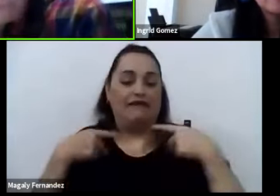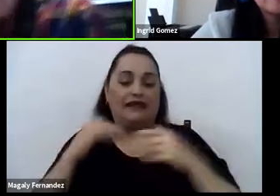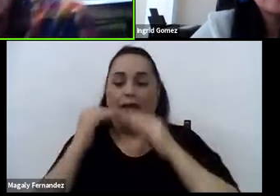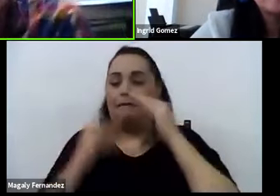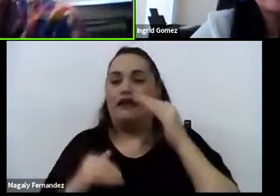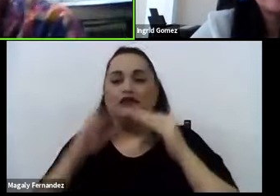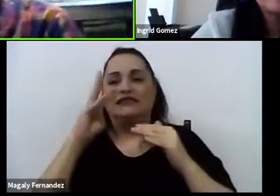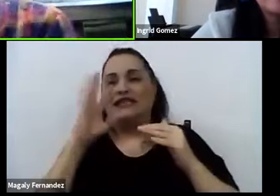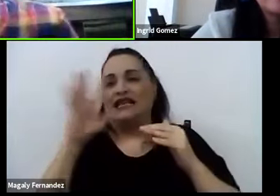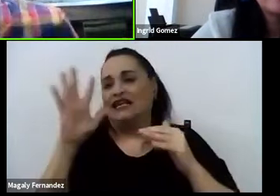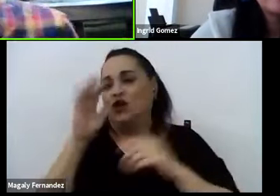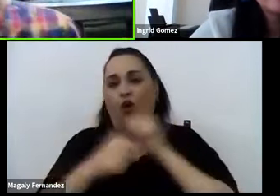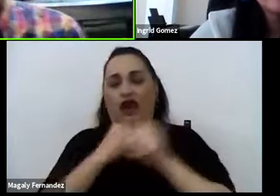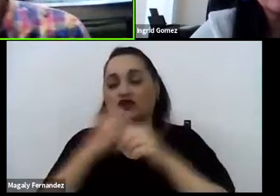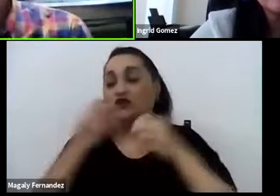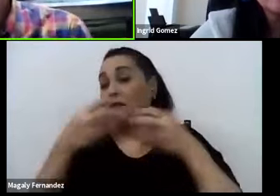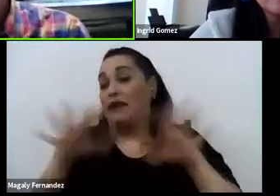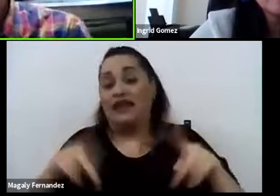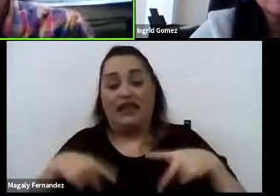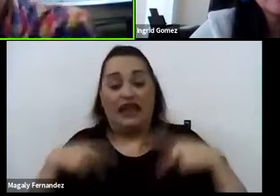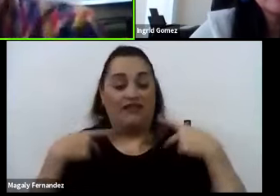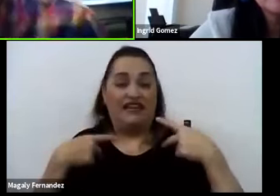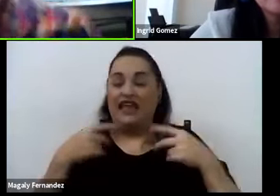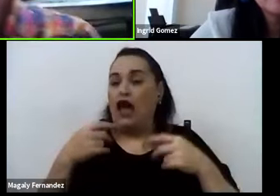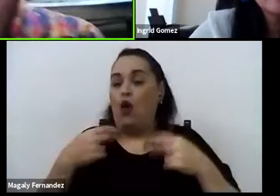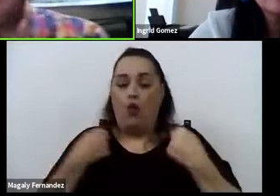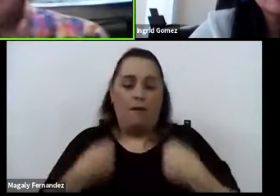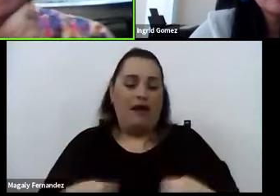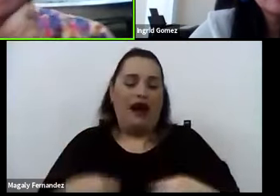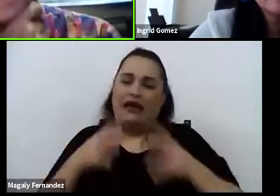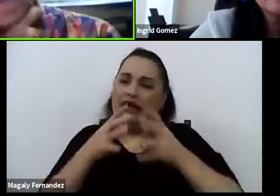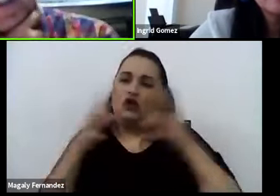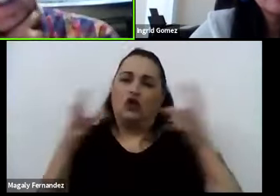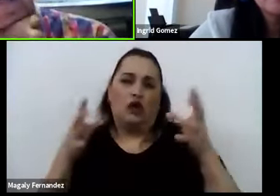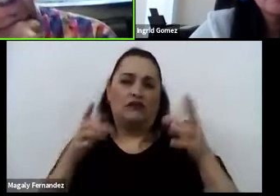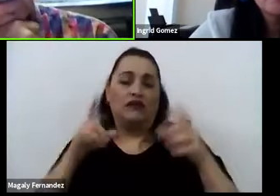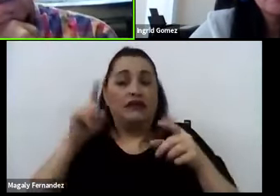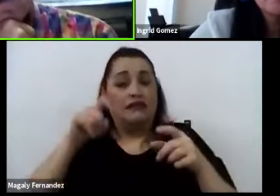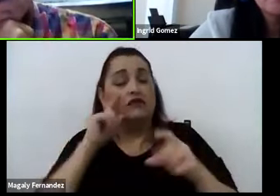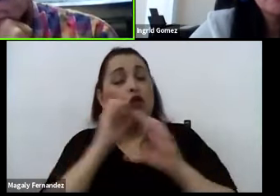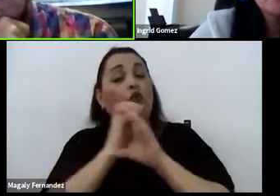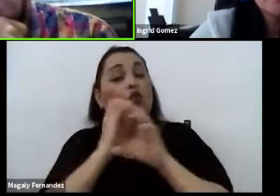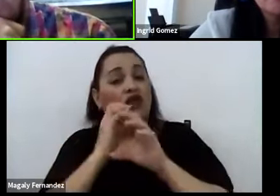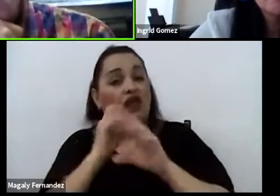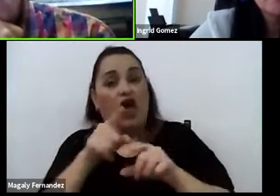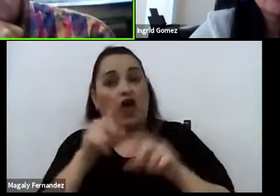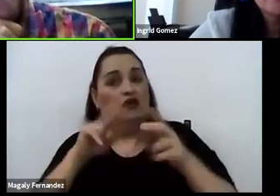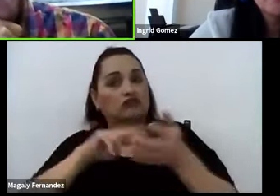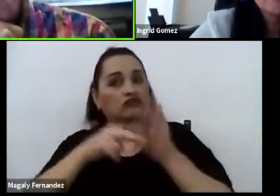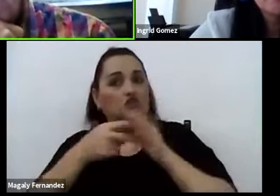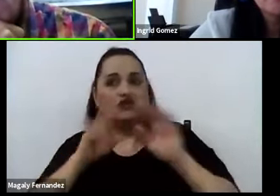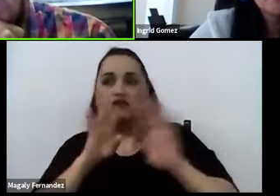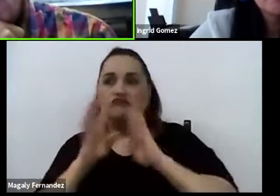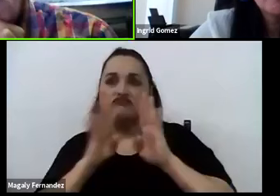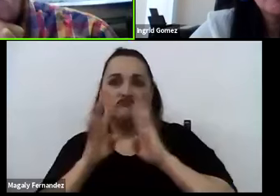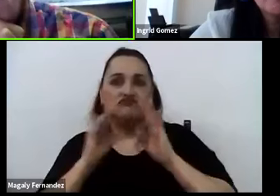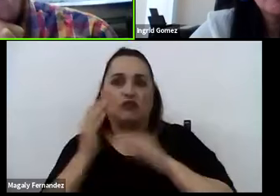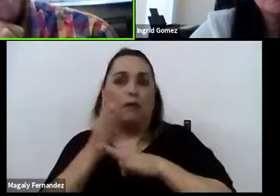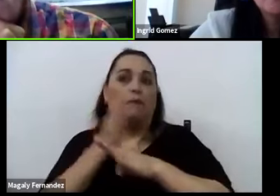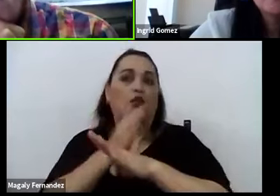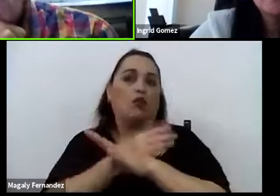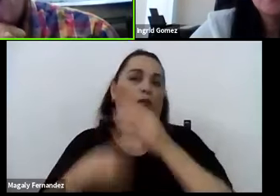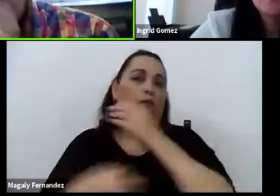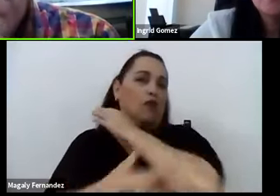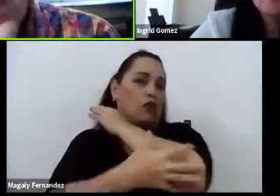años, de una pérdida de vida humana enorme. Luego, tengamos cuidado al hablar de esos conceptos de pobreza.